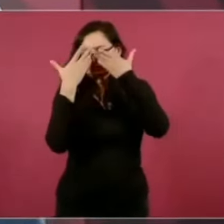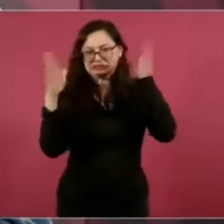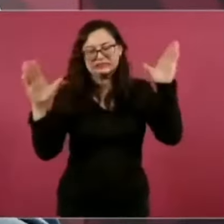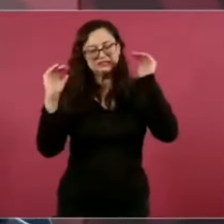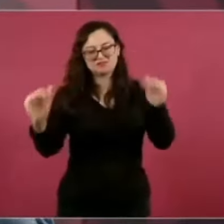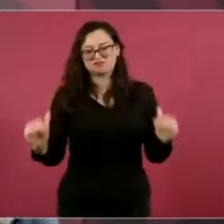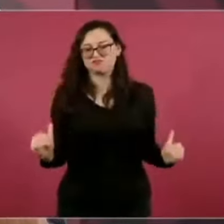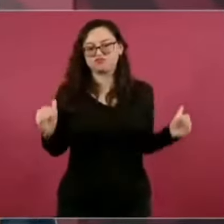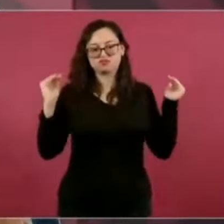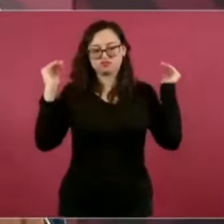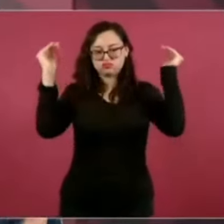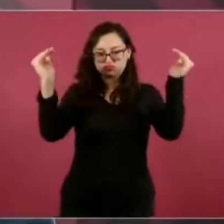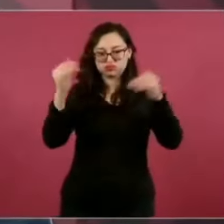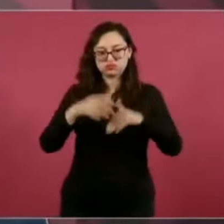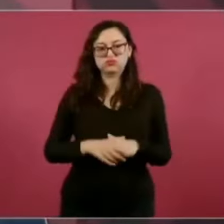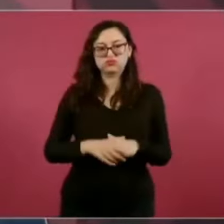porque tenemos una historia